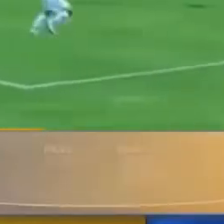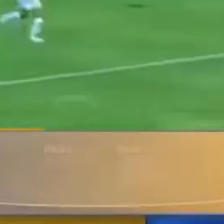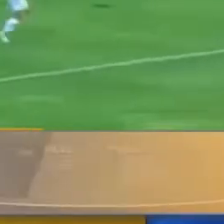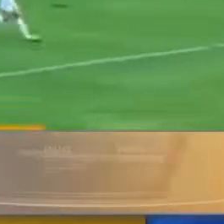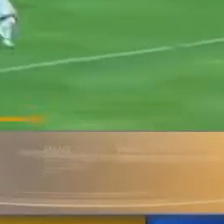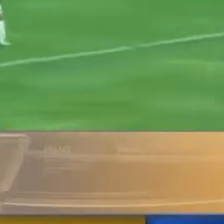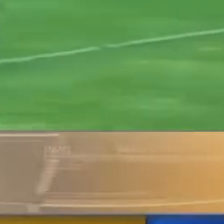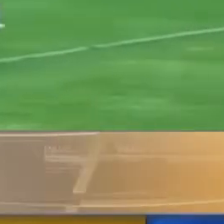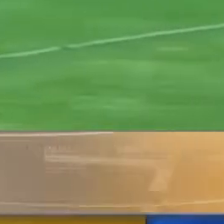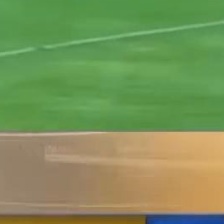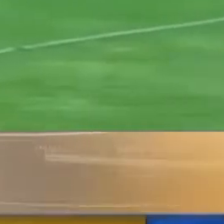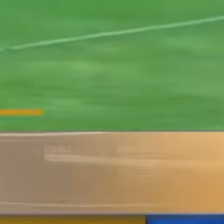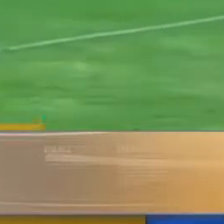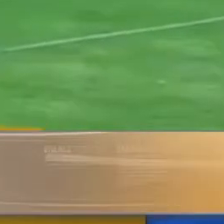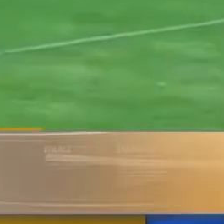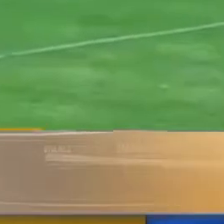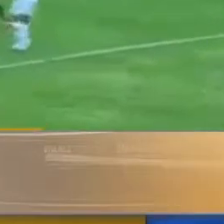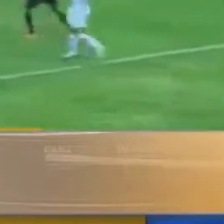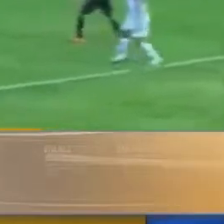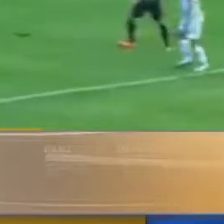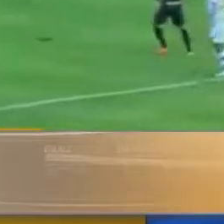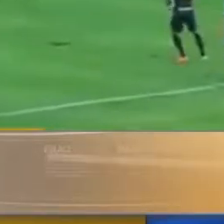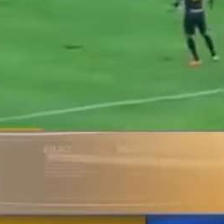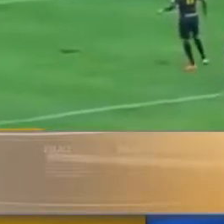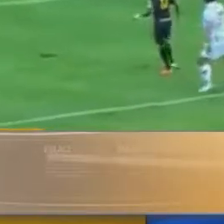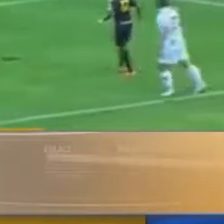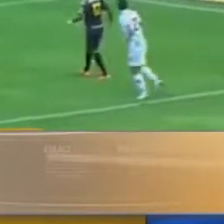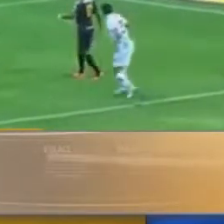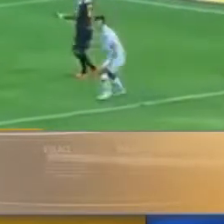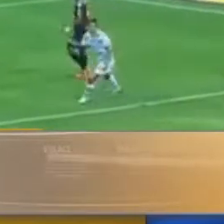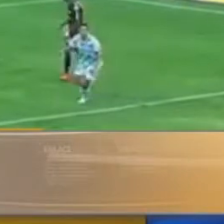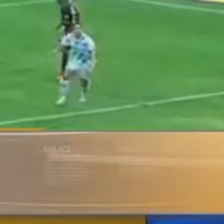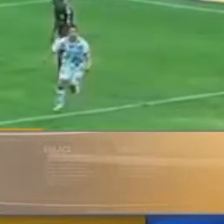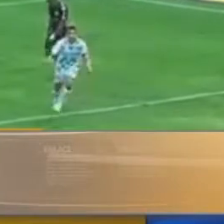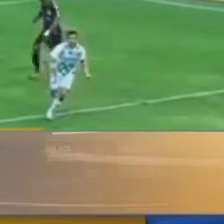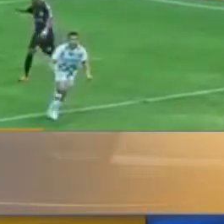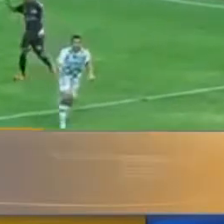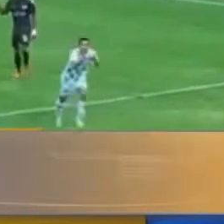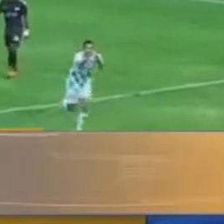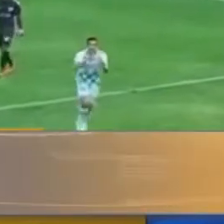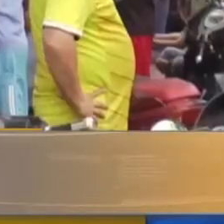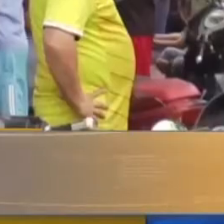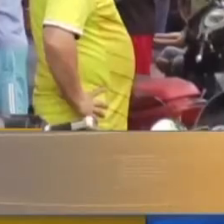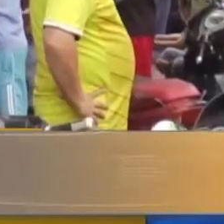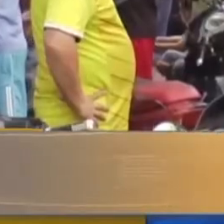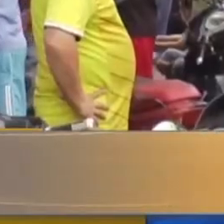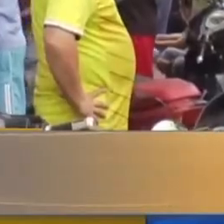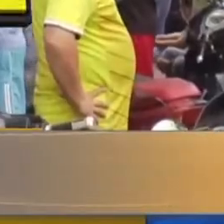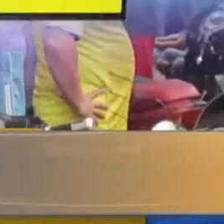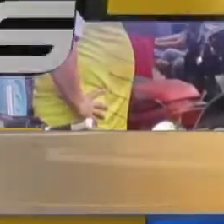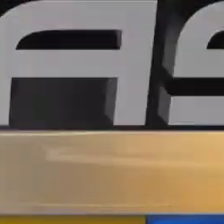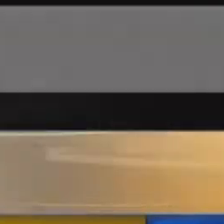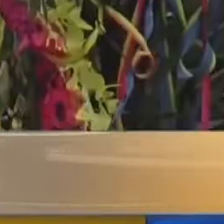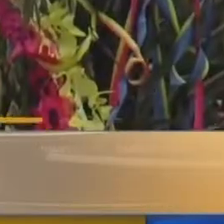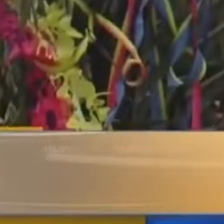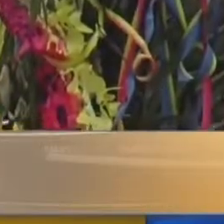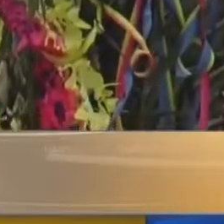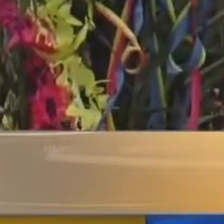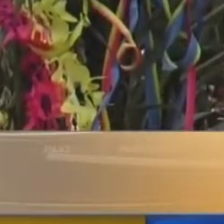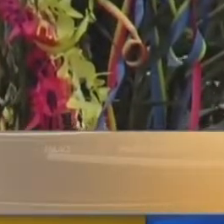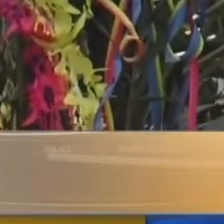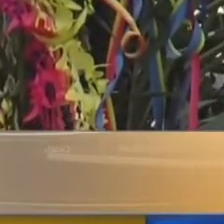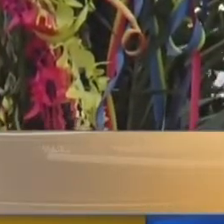boletería para el compromiso de Alianza Petrolera frente al Chicó Fútbol Club en el Estadio Daniel Villa Zapata, el próximo jueves a las 6 de la tarde.